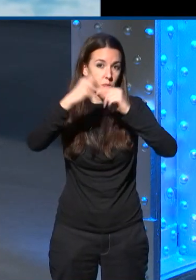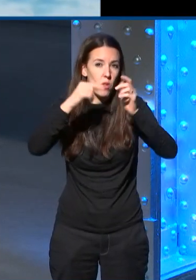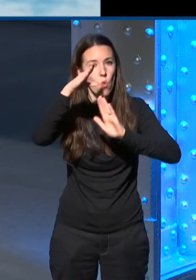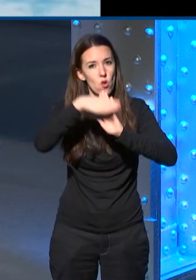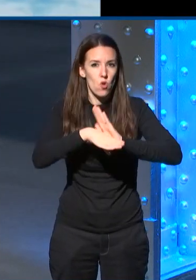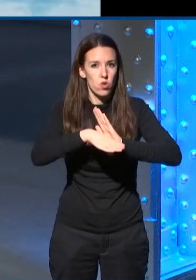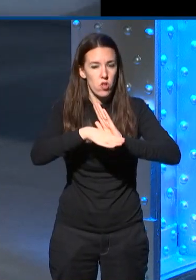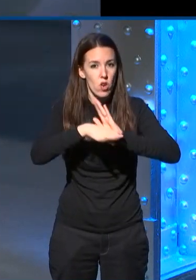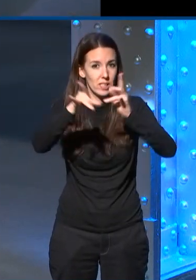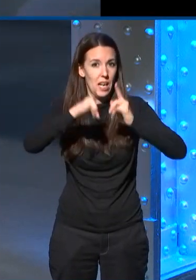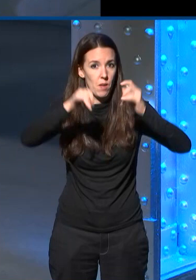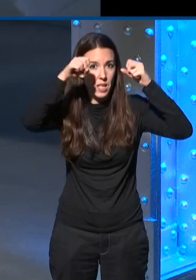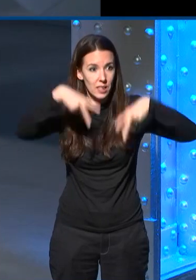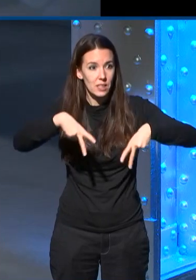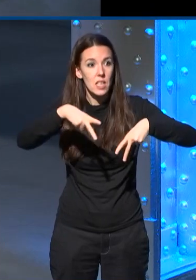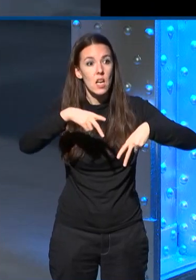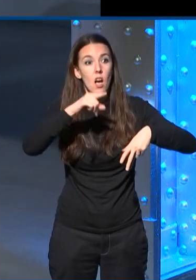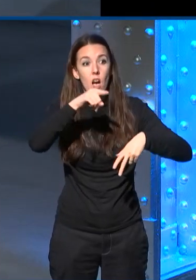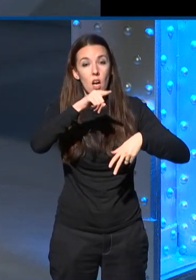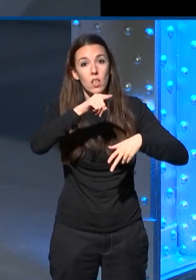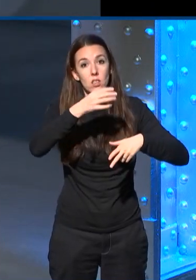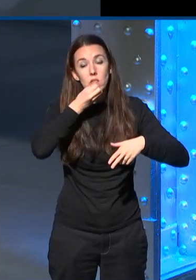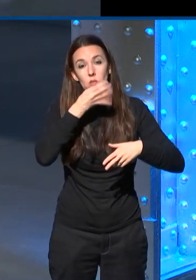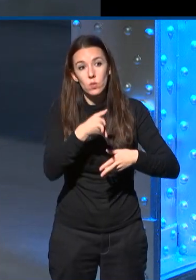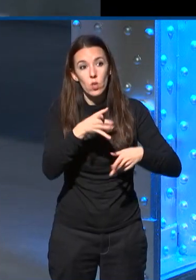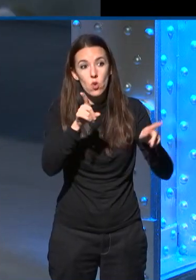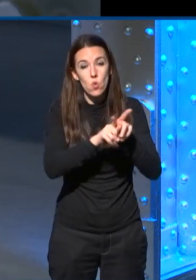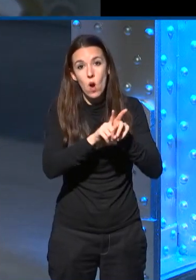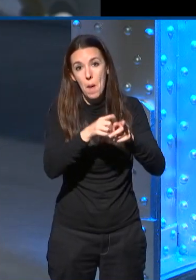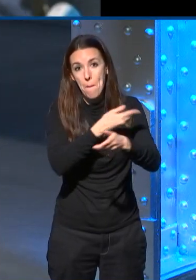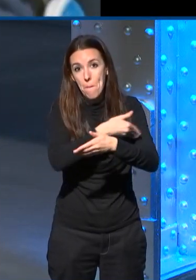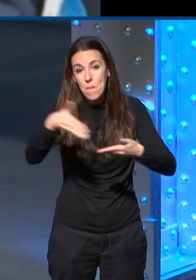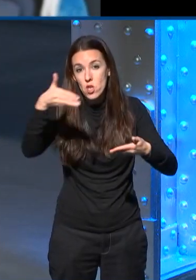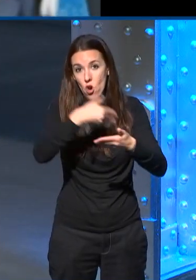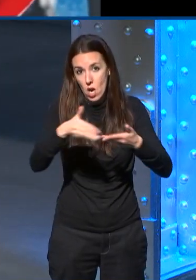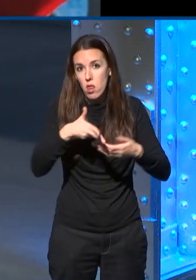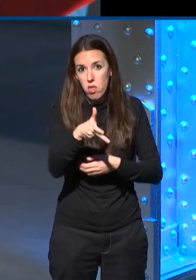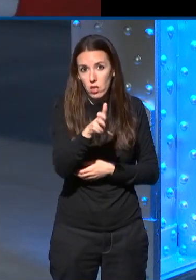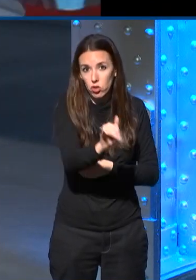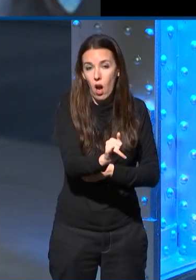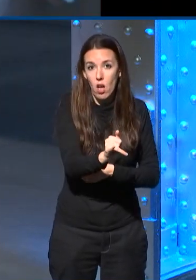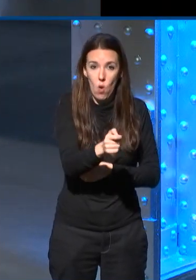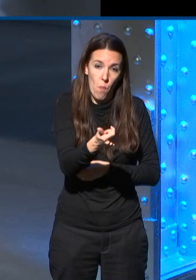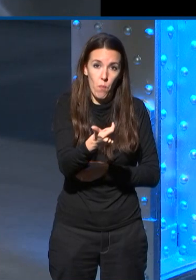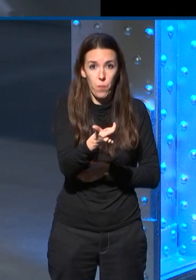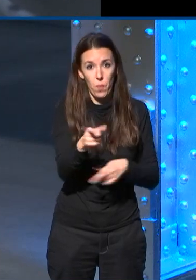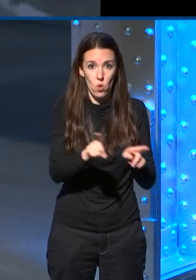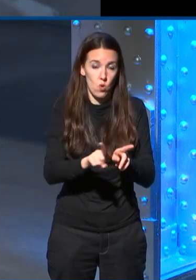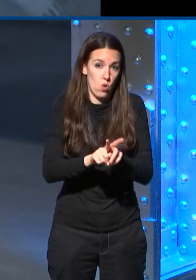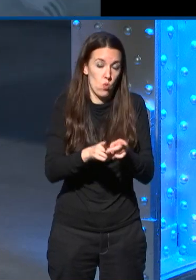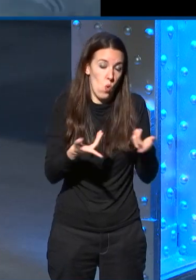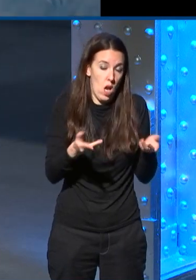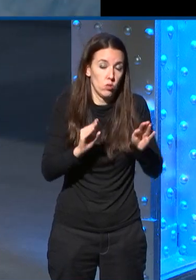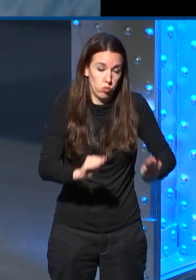de ingravidez mientras está ahí. Y bueno, pues los millonarios tienen también derecho de estar un poco ahí pues haciendo el